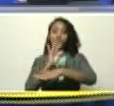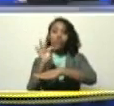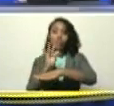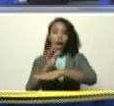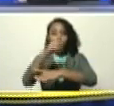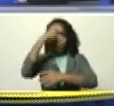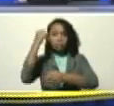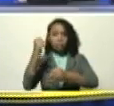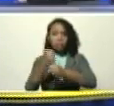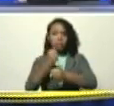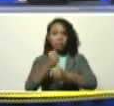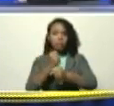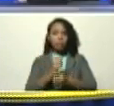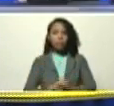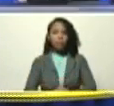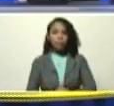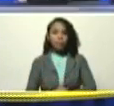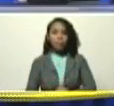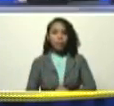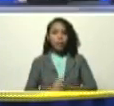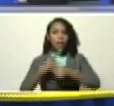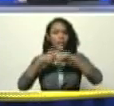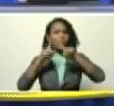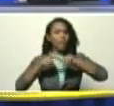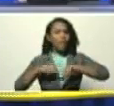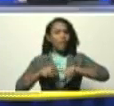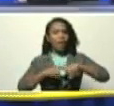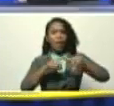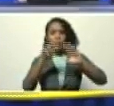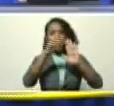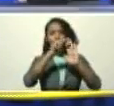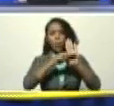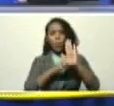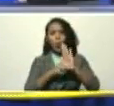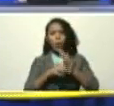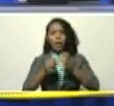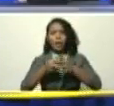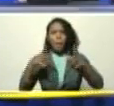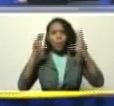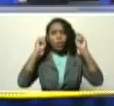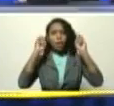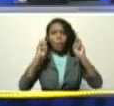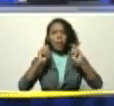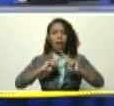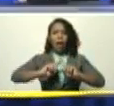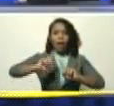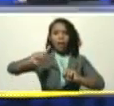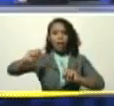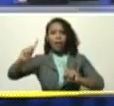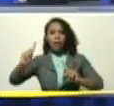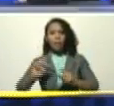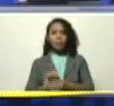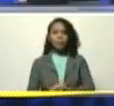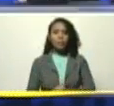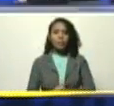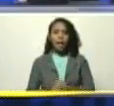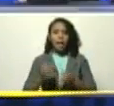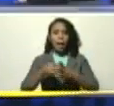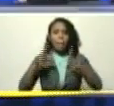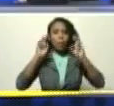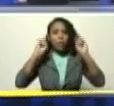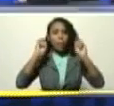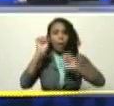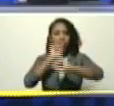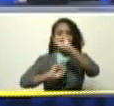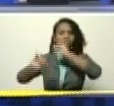funcionarios de distinto nivel en el campo de la energía, en el campo de la